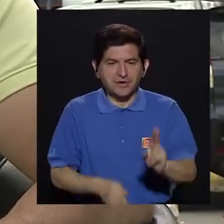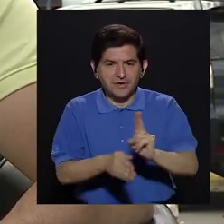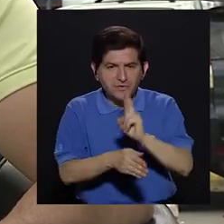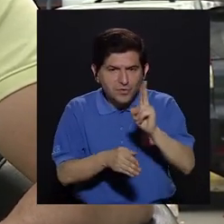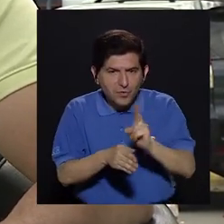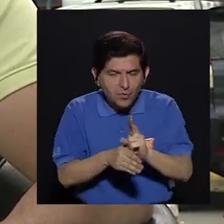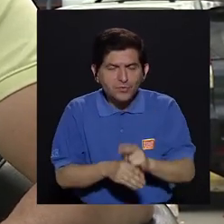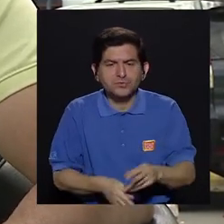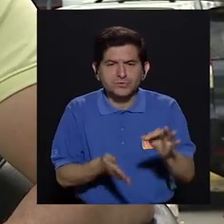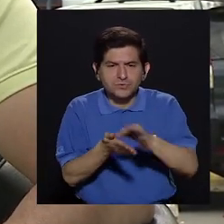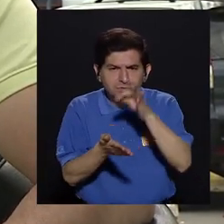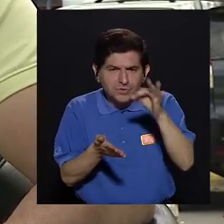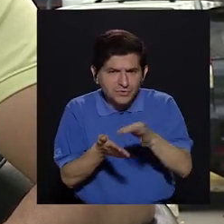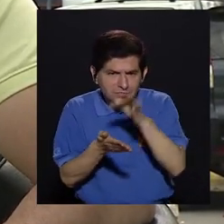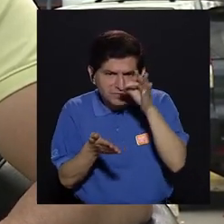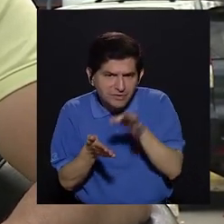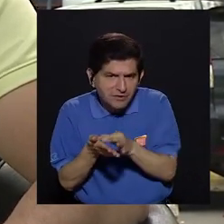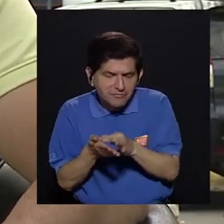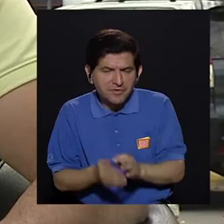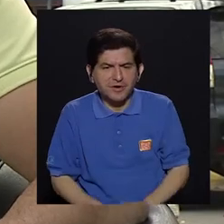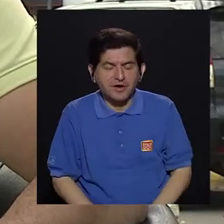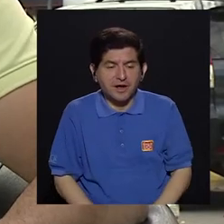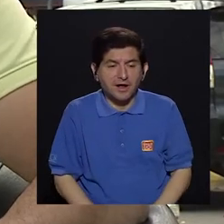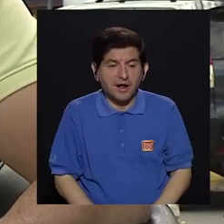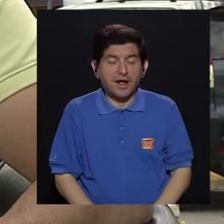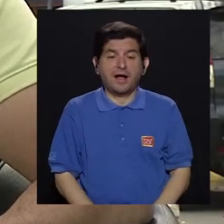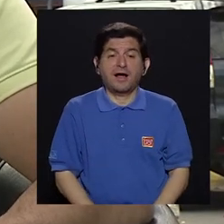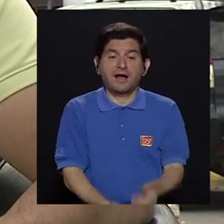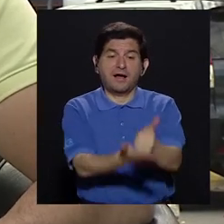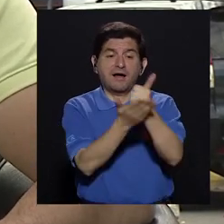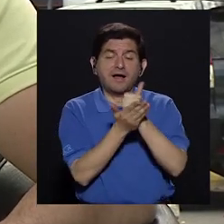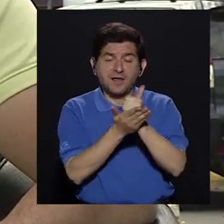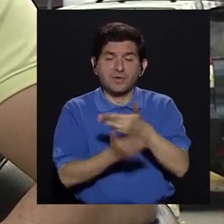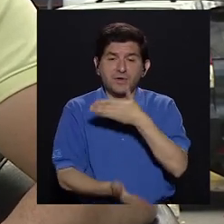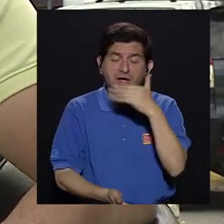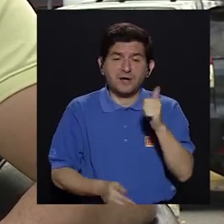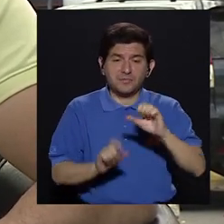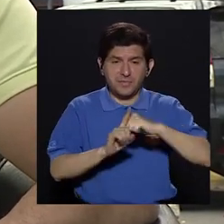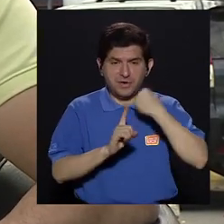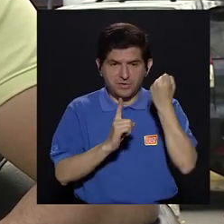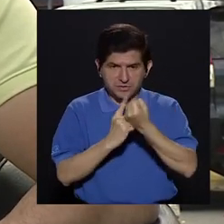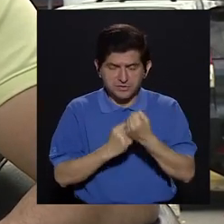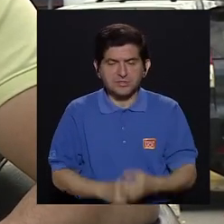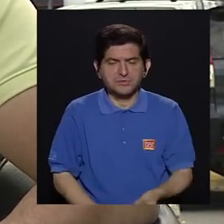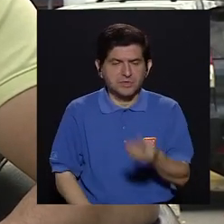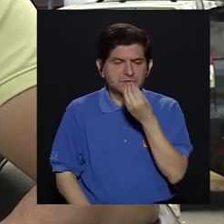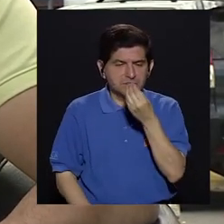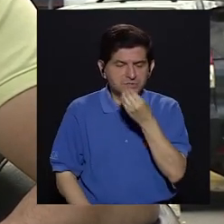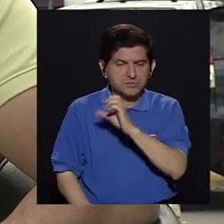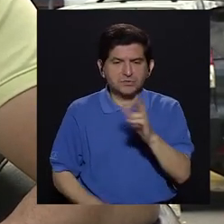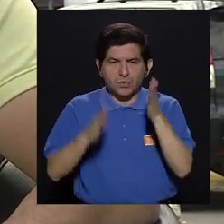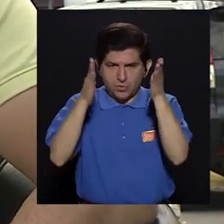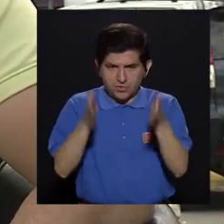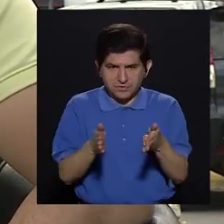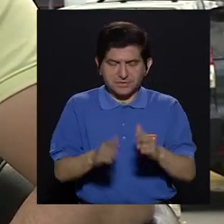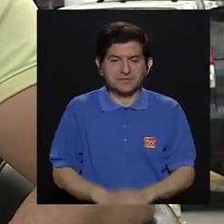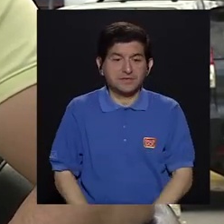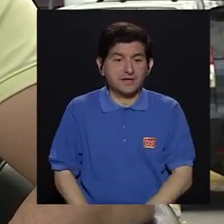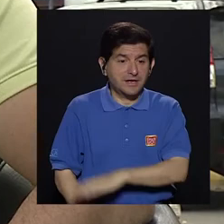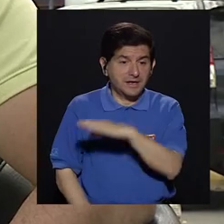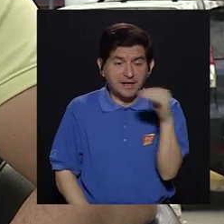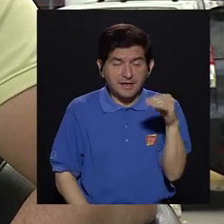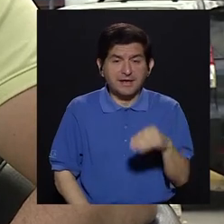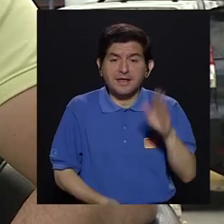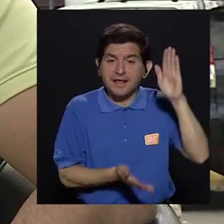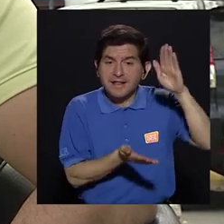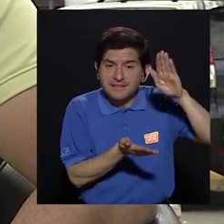consumo de frijol podría estar o podría contribuirnos a mejorar el estado nutricional de los costarricenses y